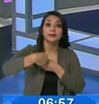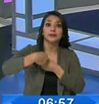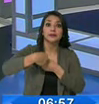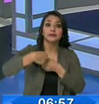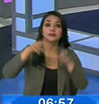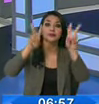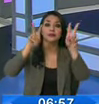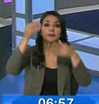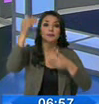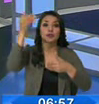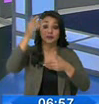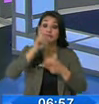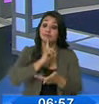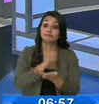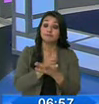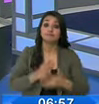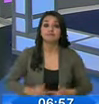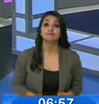su estamento gubernamental.